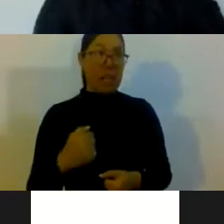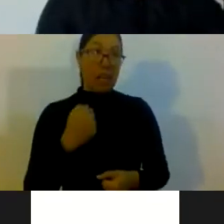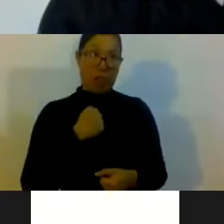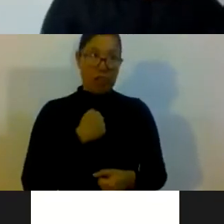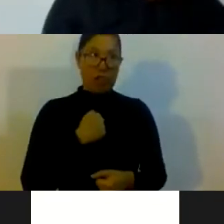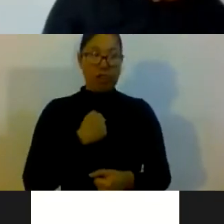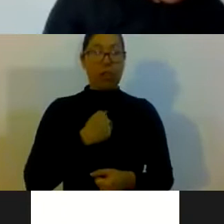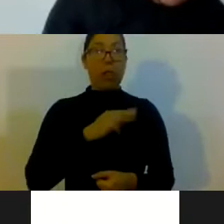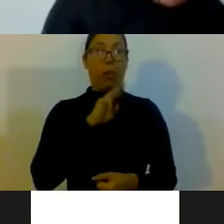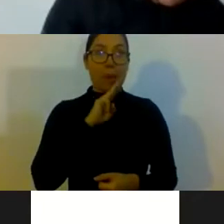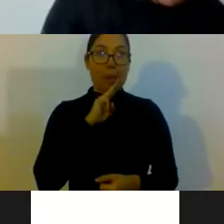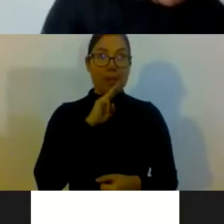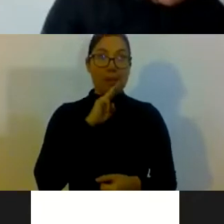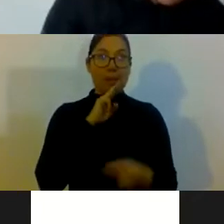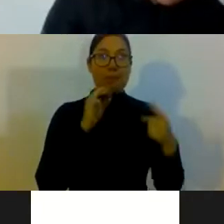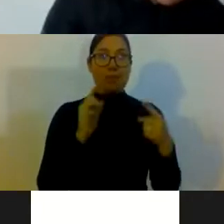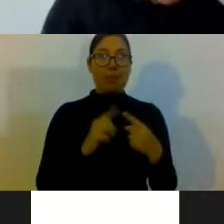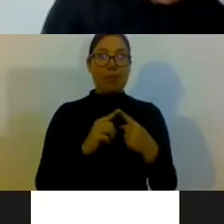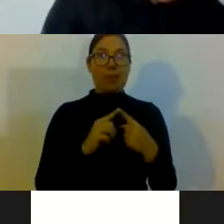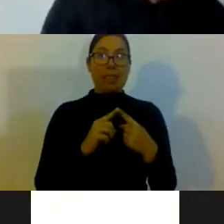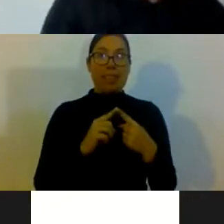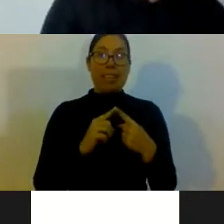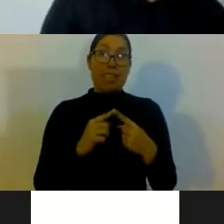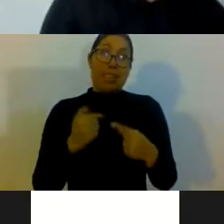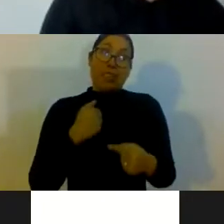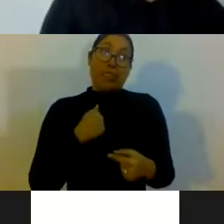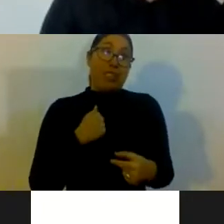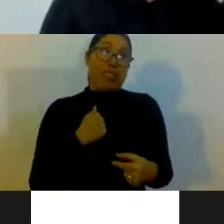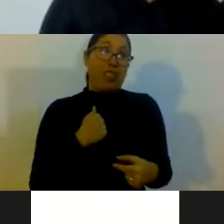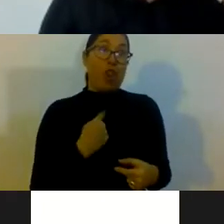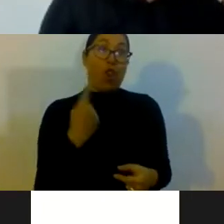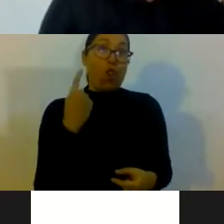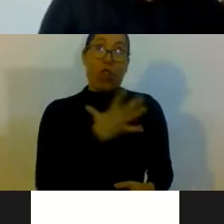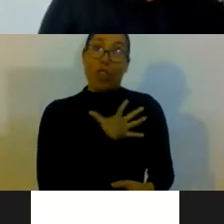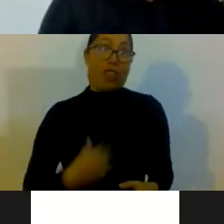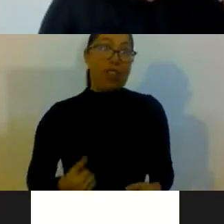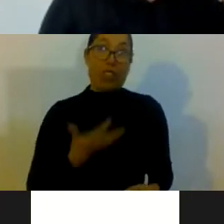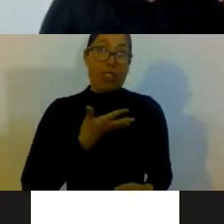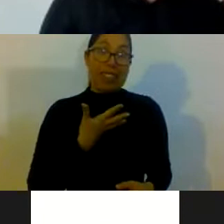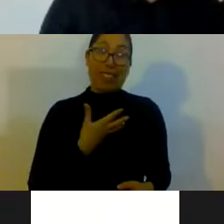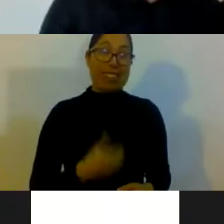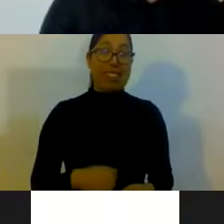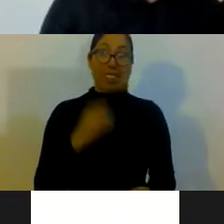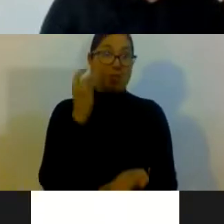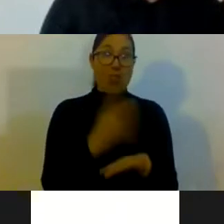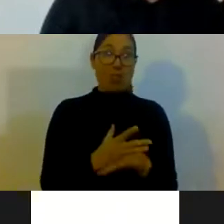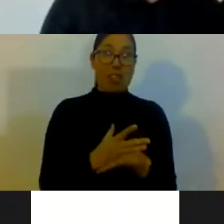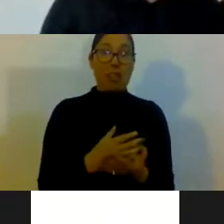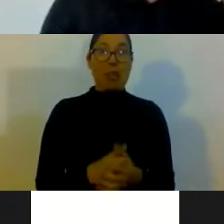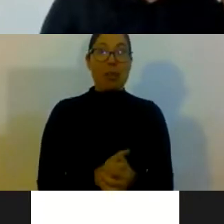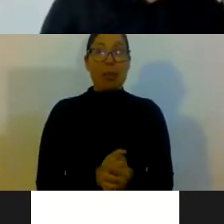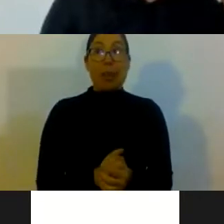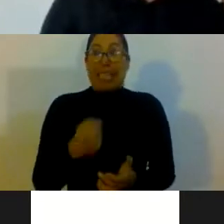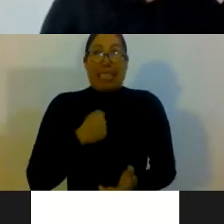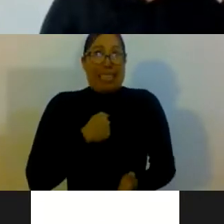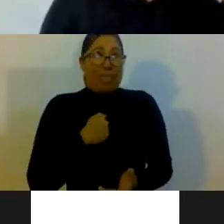madre y pues soy madre primeriza, y la verdad, pues sí, pues mi miedo, porque tengo a mi niño de 4 años. Y sí, o